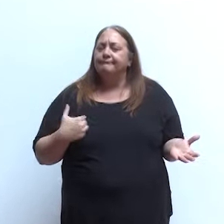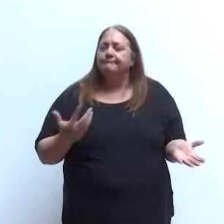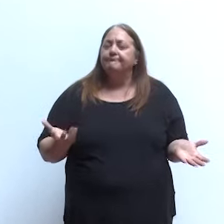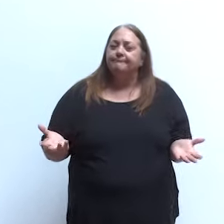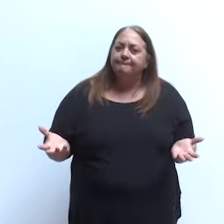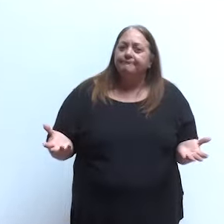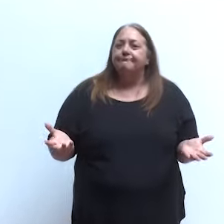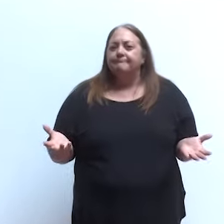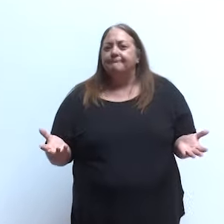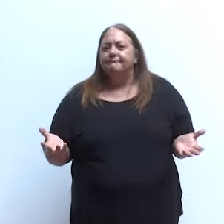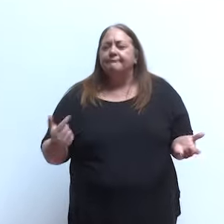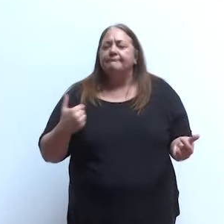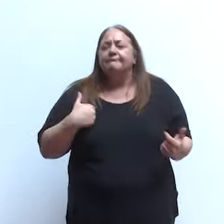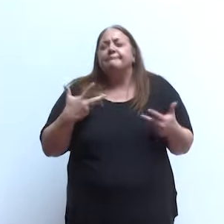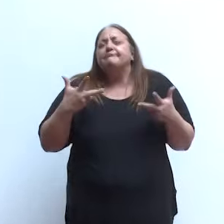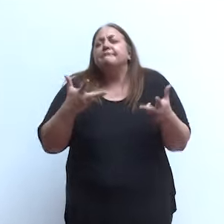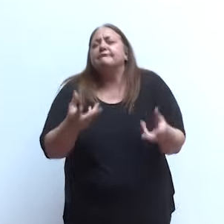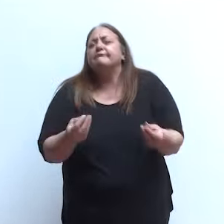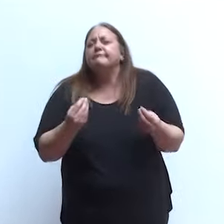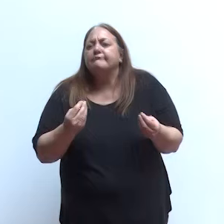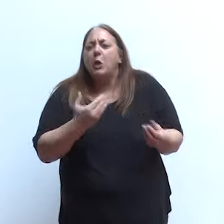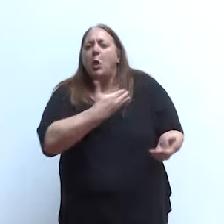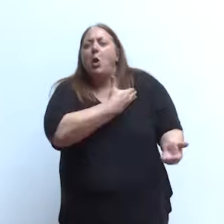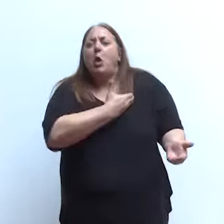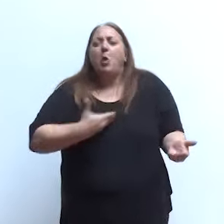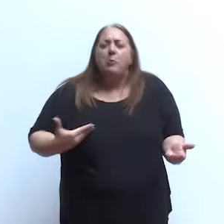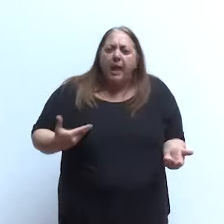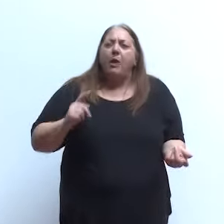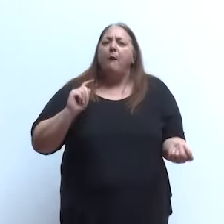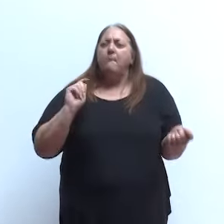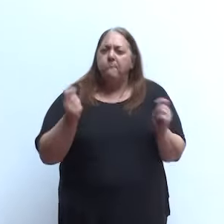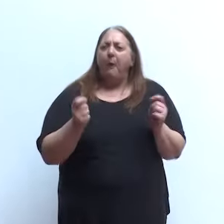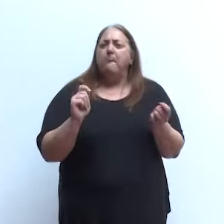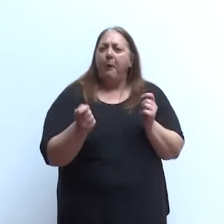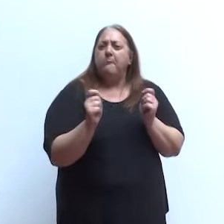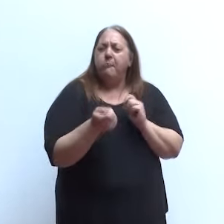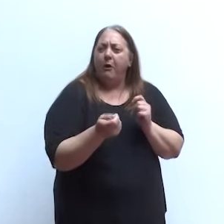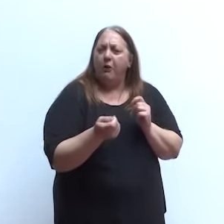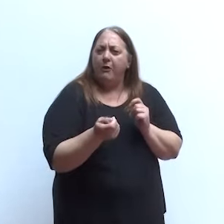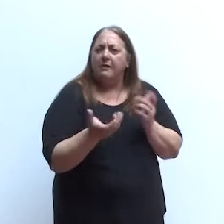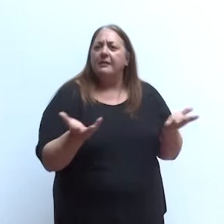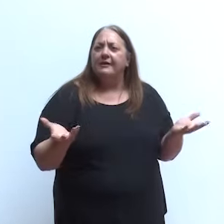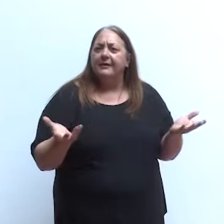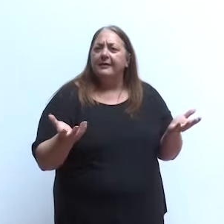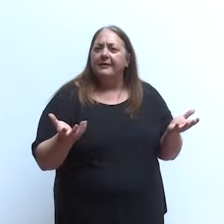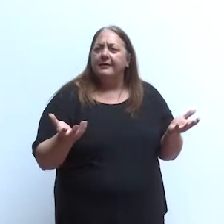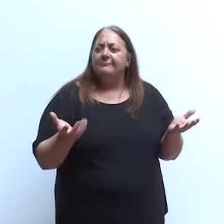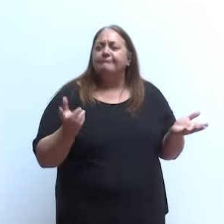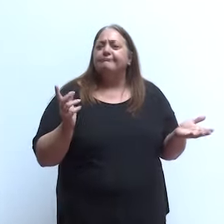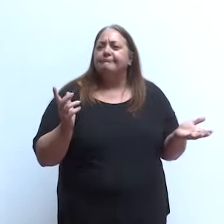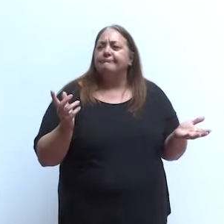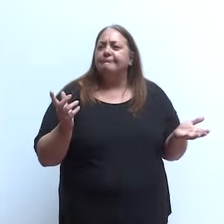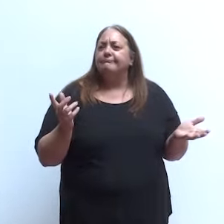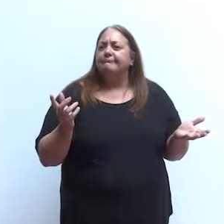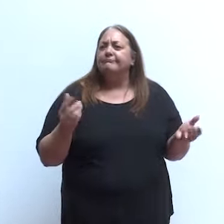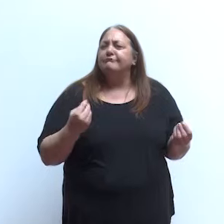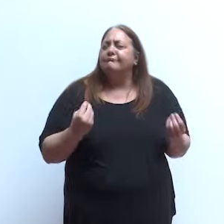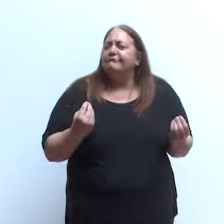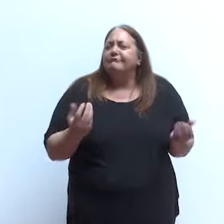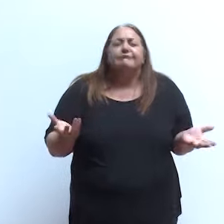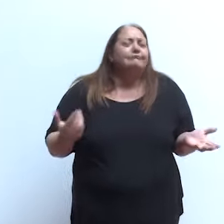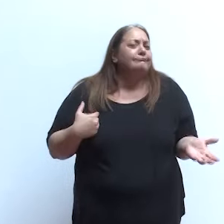o sea lo que quiero decir es que cambian los gobiernos o han cambiado los gobiernos y y el neorealismo continúa O sea no